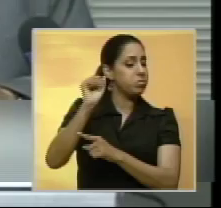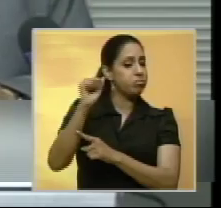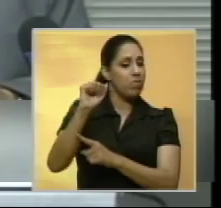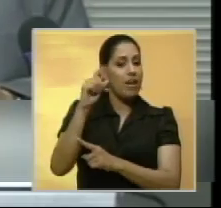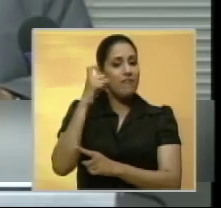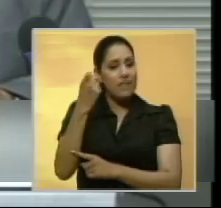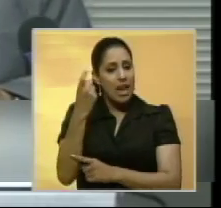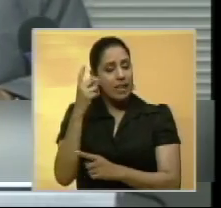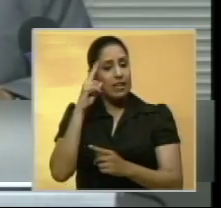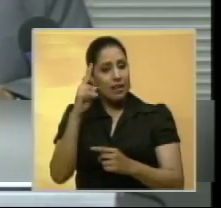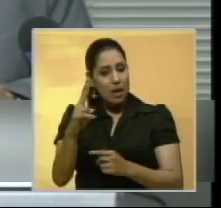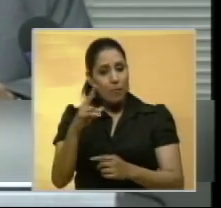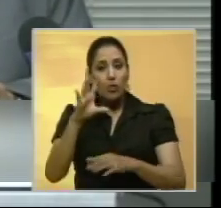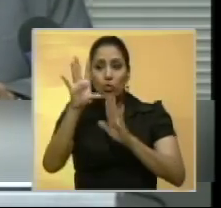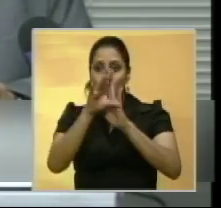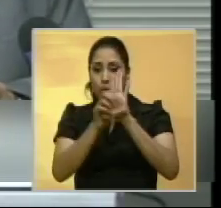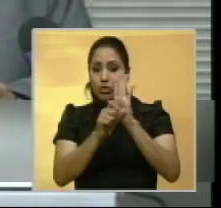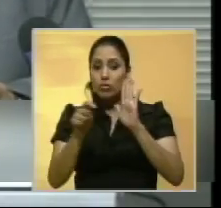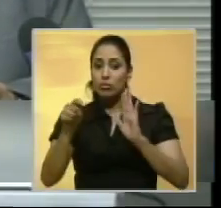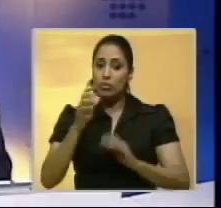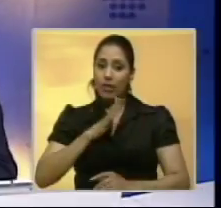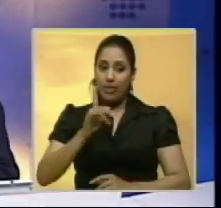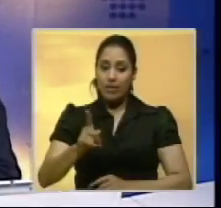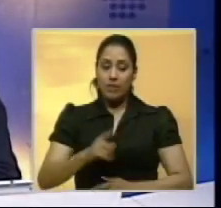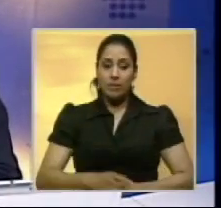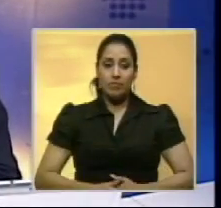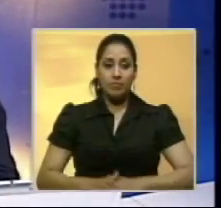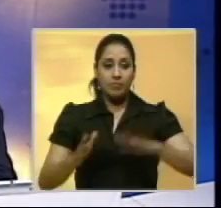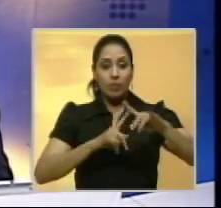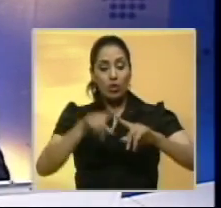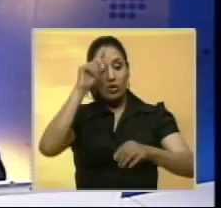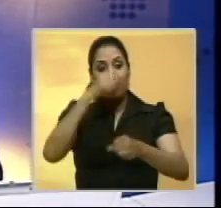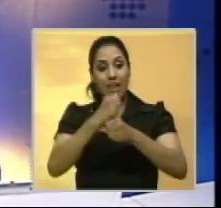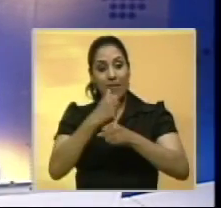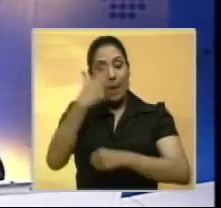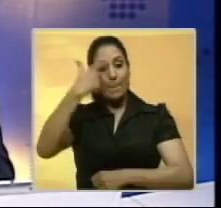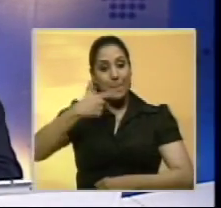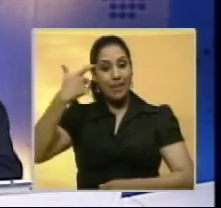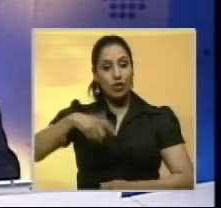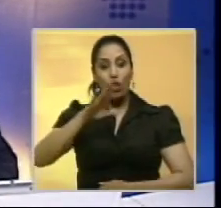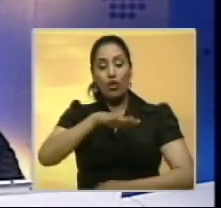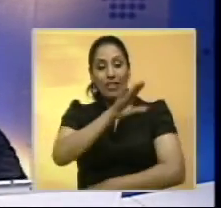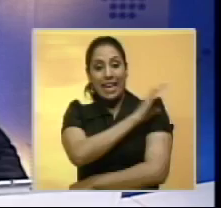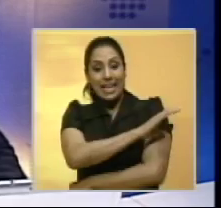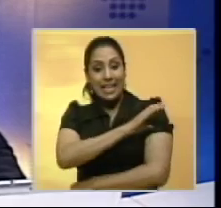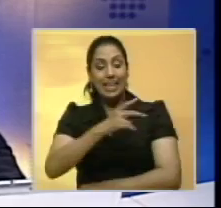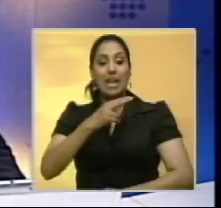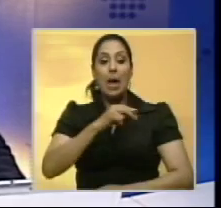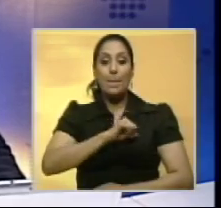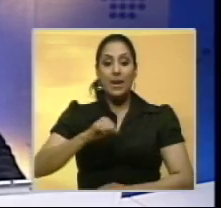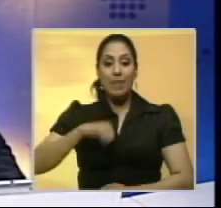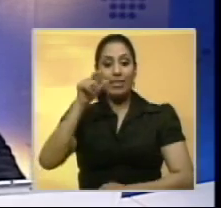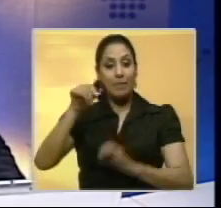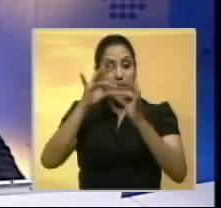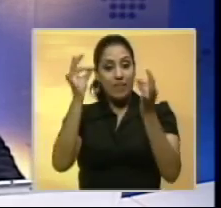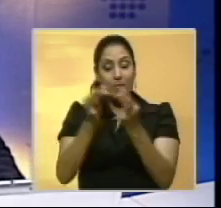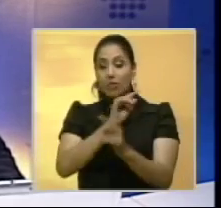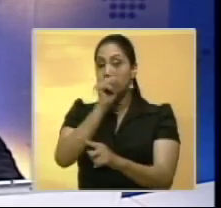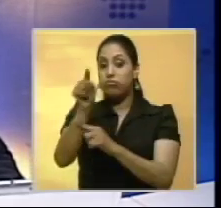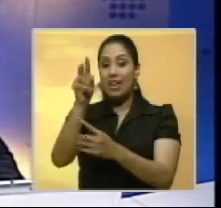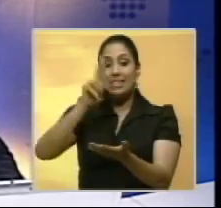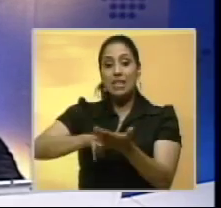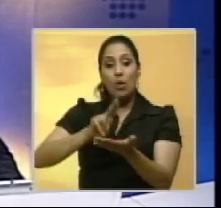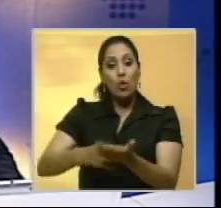Supremo de Justicia en sala constitucional. Trabajadores, pacientes de clínicas privadas y familiares exigieron al Seguro